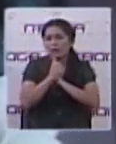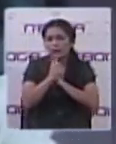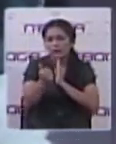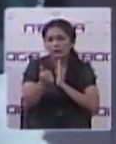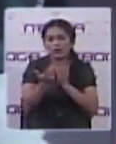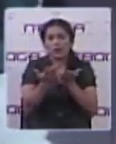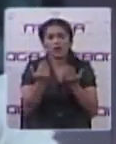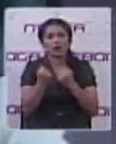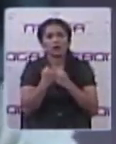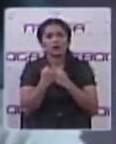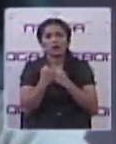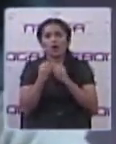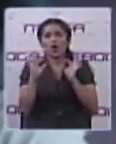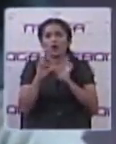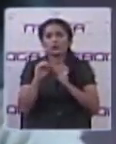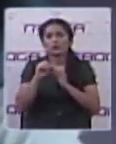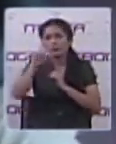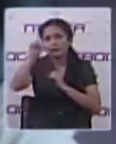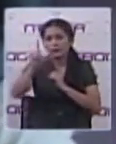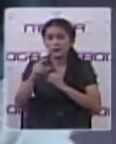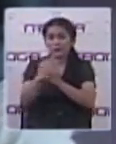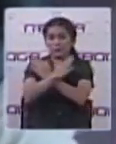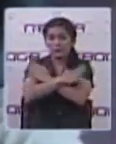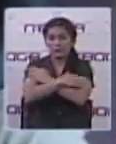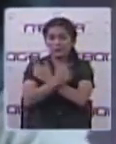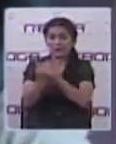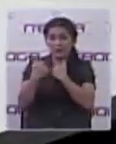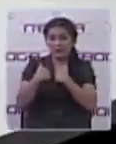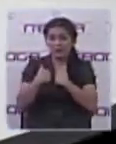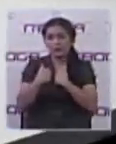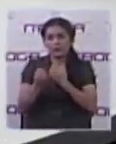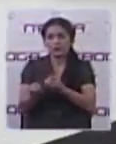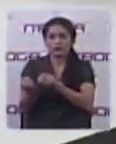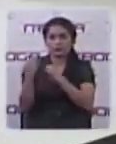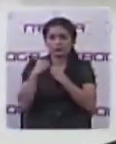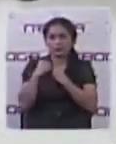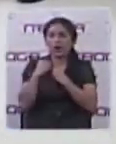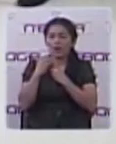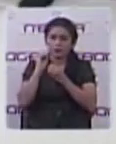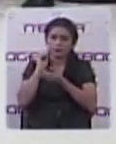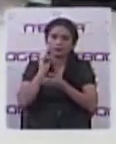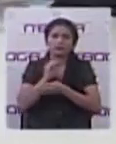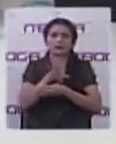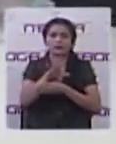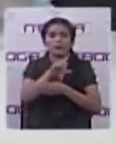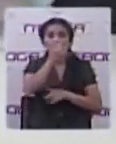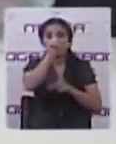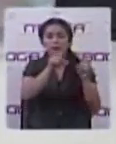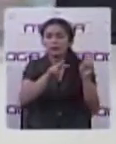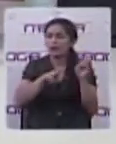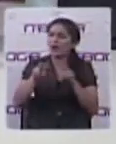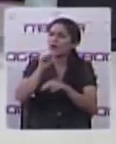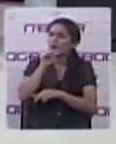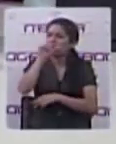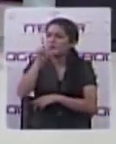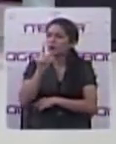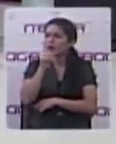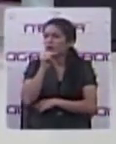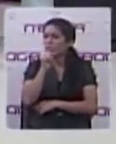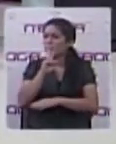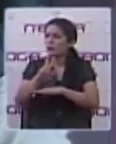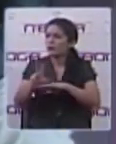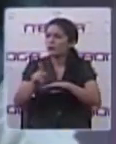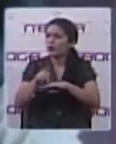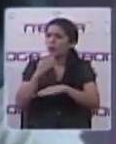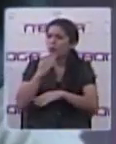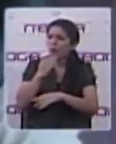una felicitación de algún cliente. La gente quiere conocer un poco más detrás de la vida de la gente, no solamente, como es error de muchos,